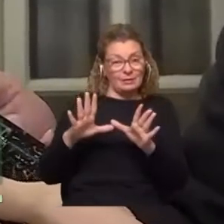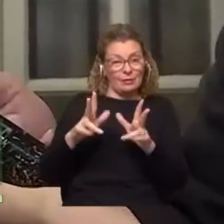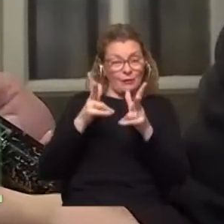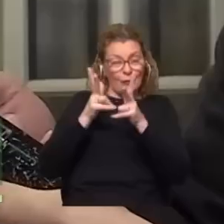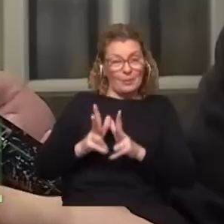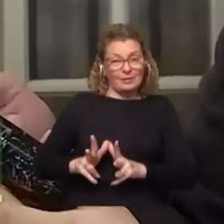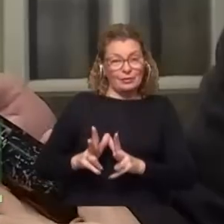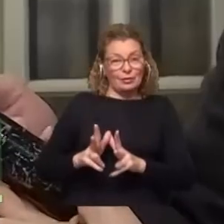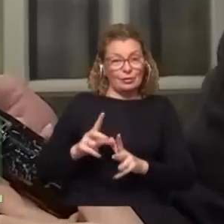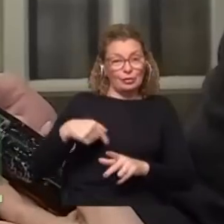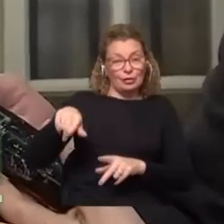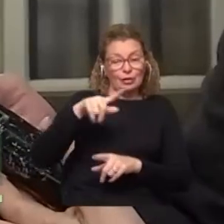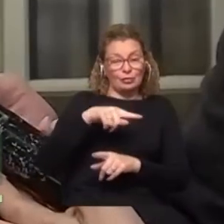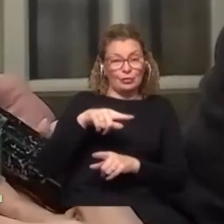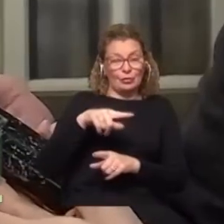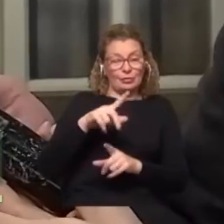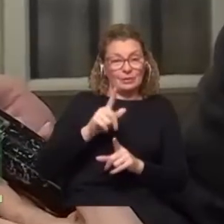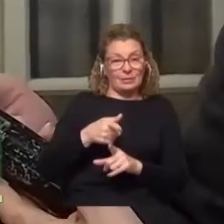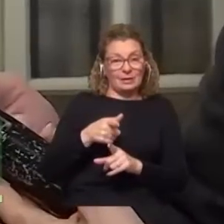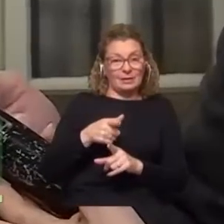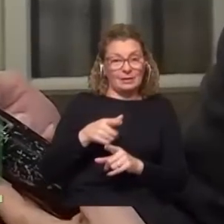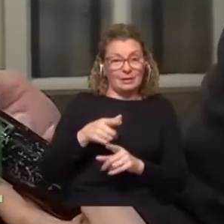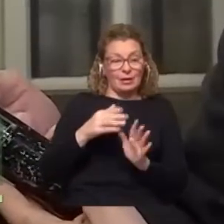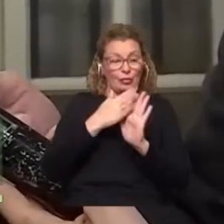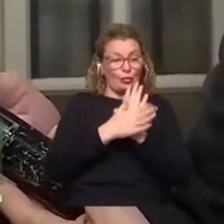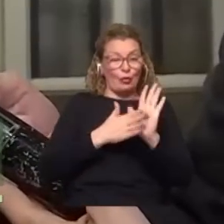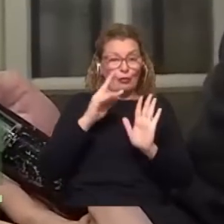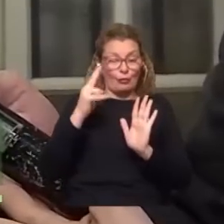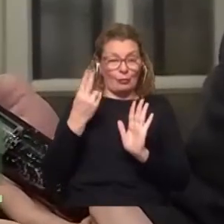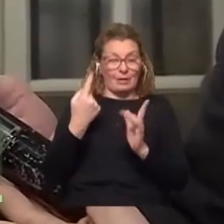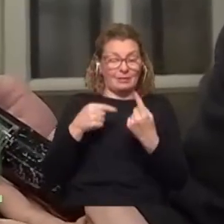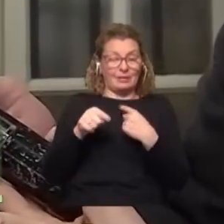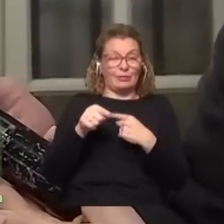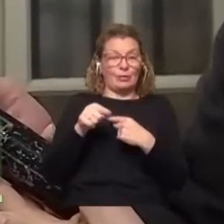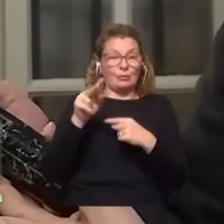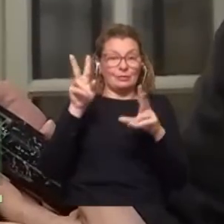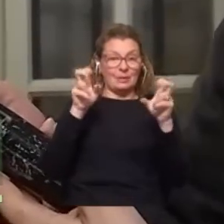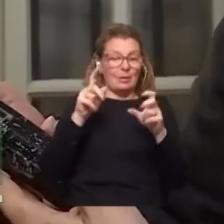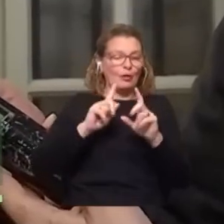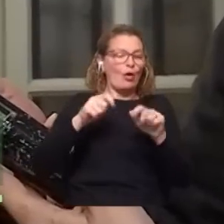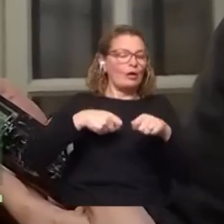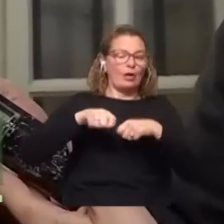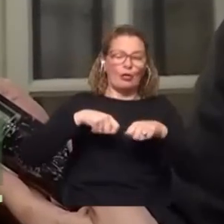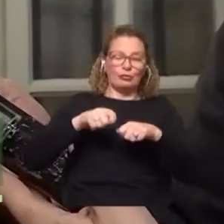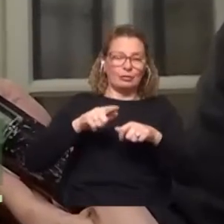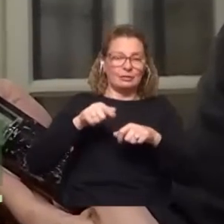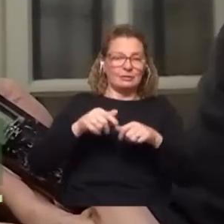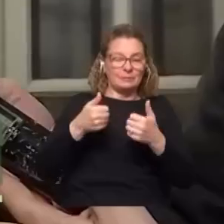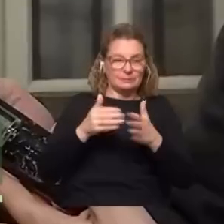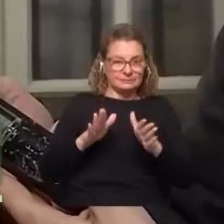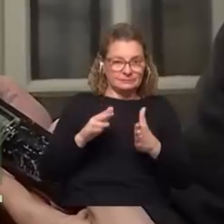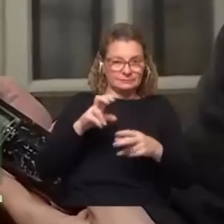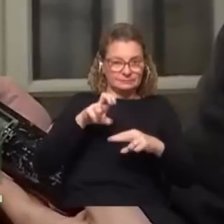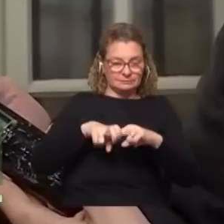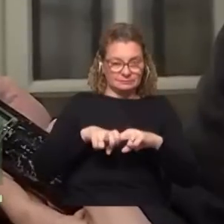la formación integral de todas y todos en cualquier parte del territorio nacional y eso es un tema innegociable a partir de eso nos podemos